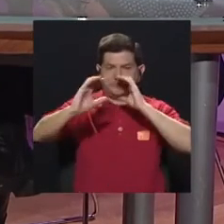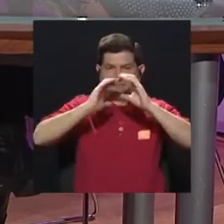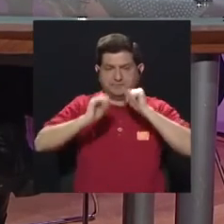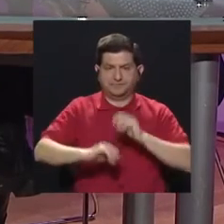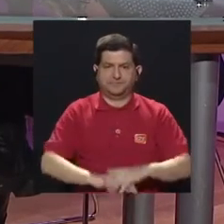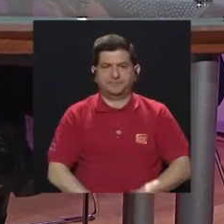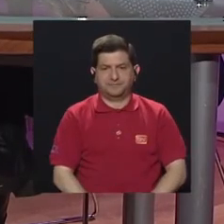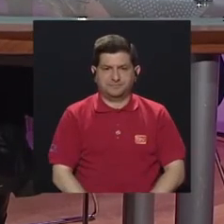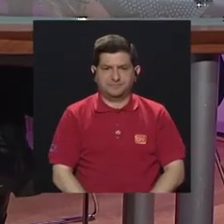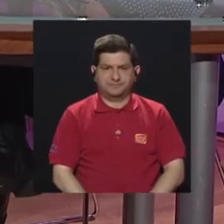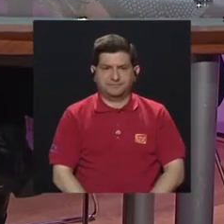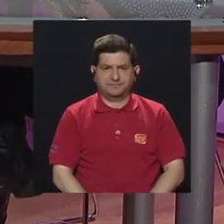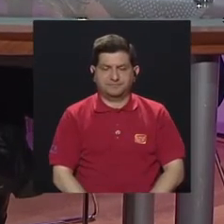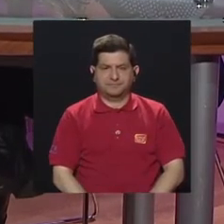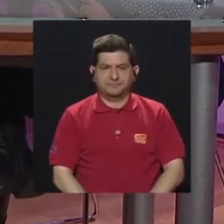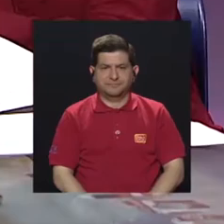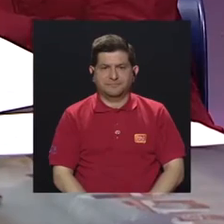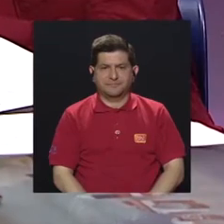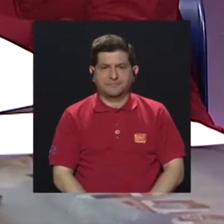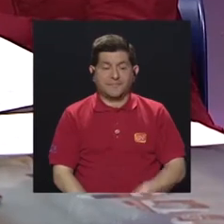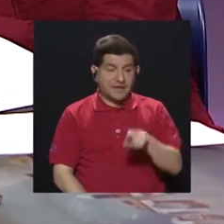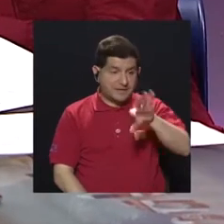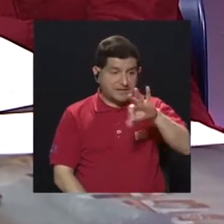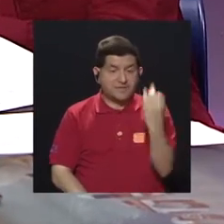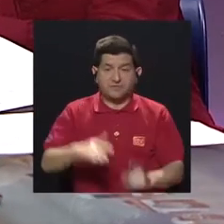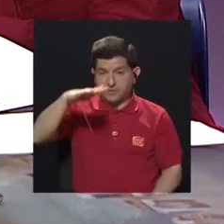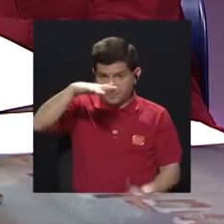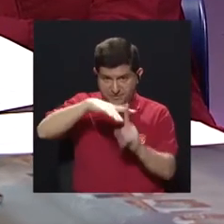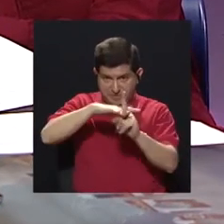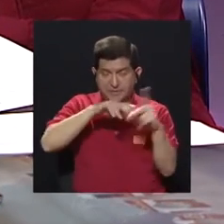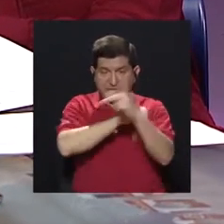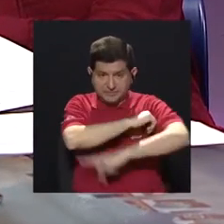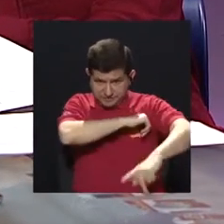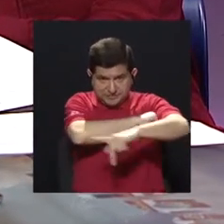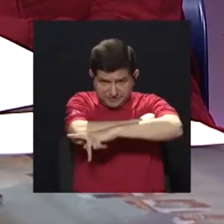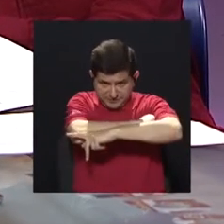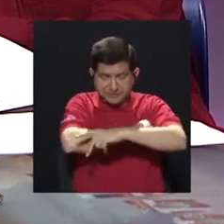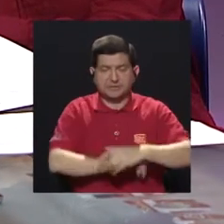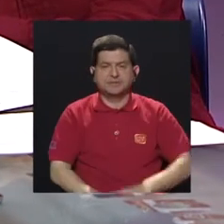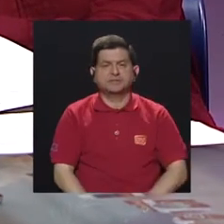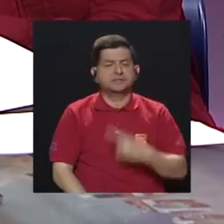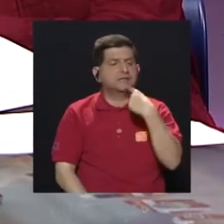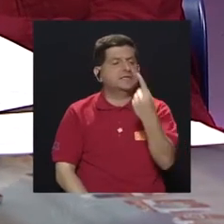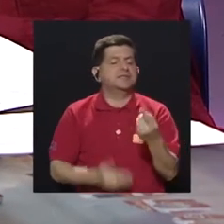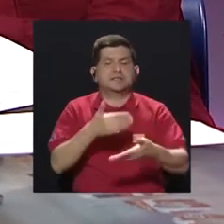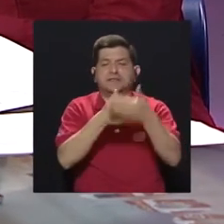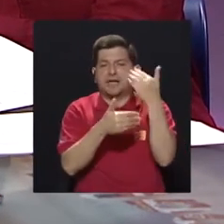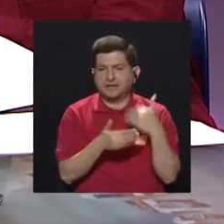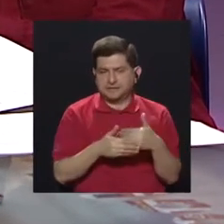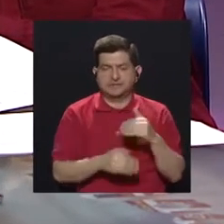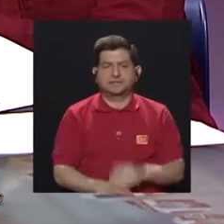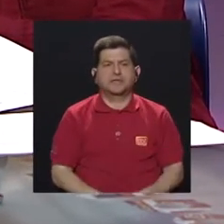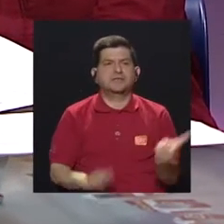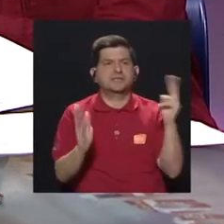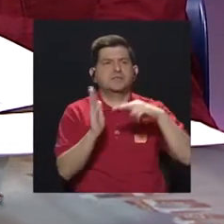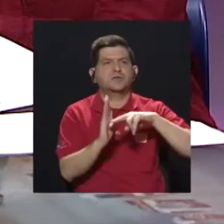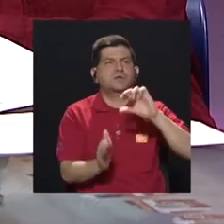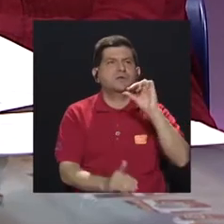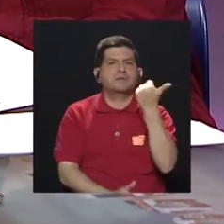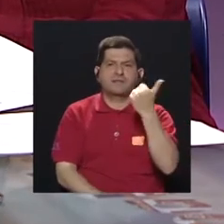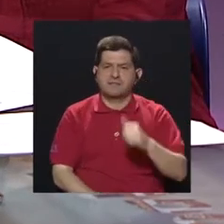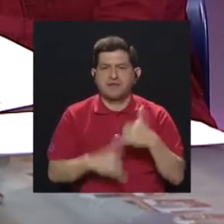entonces así es como surge para este país y como te decía en el 2010